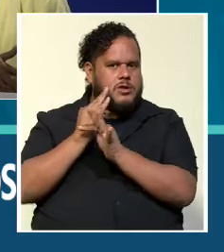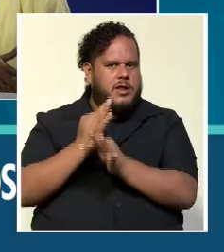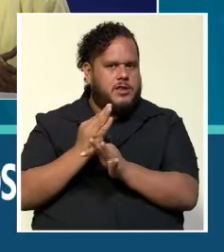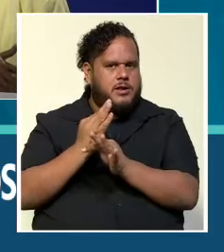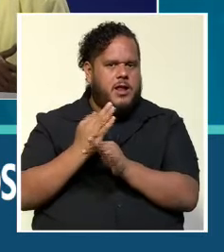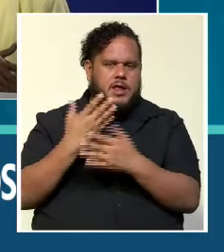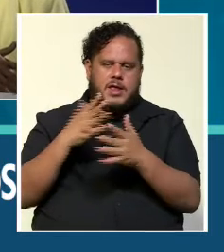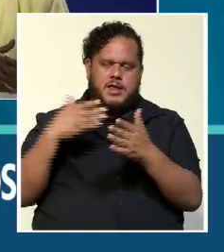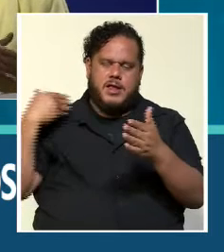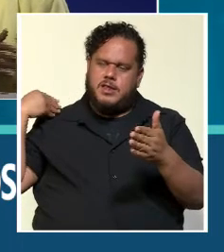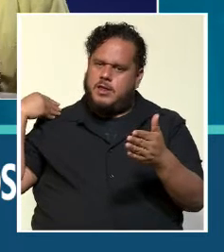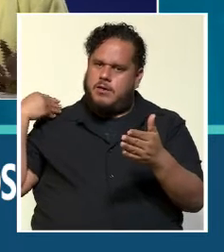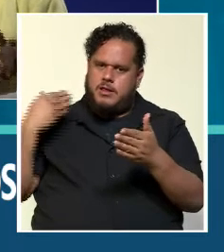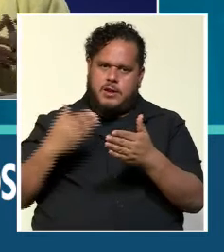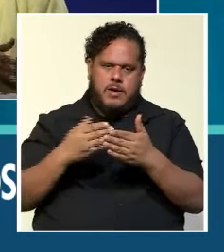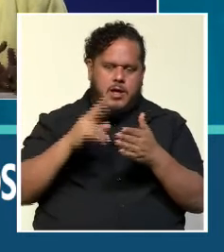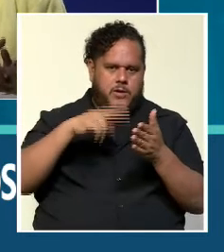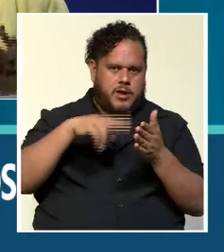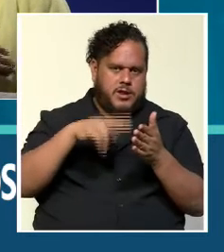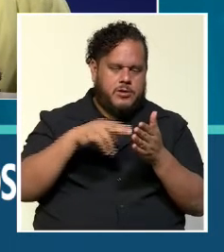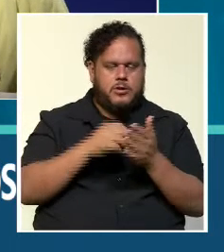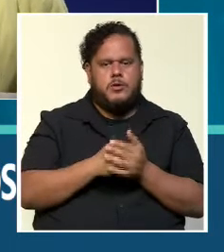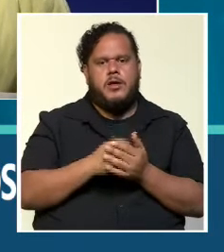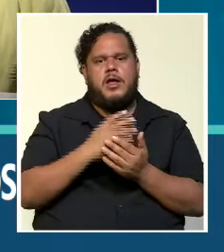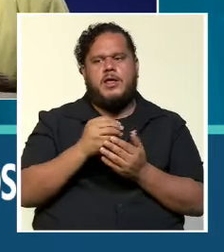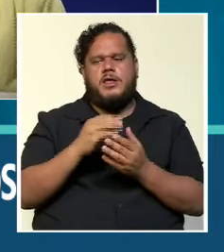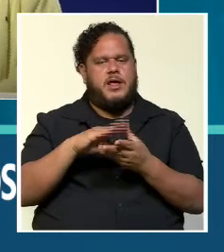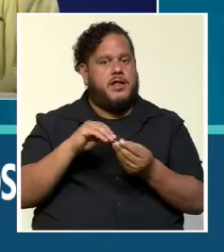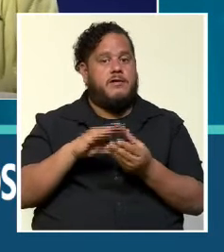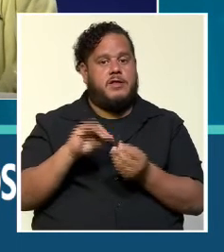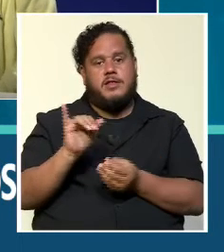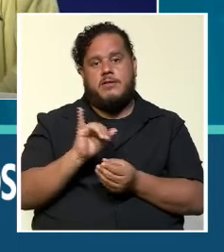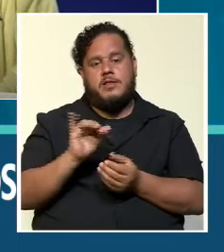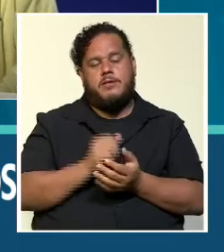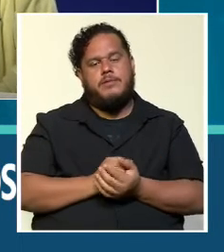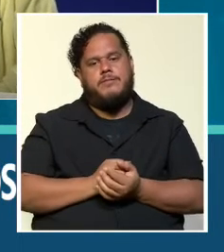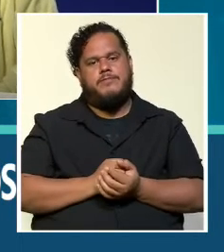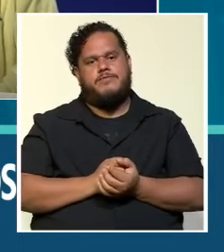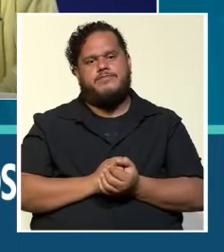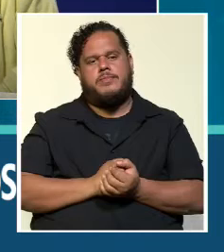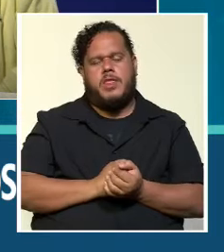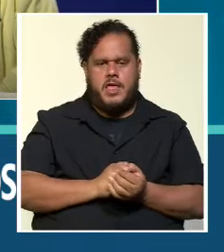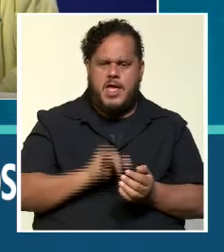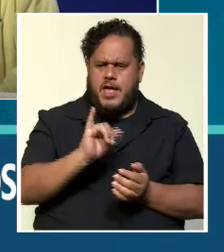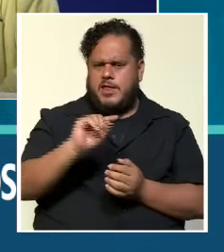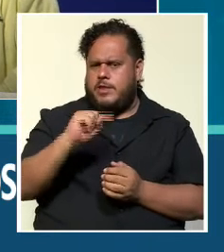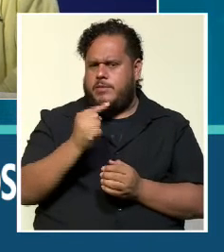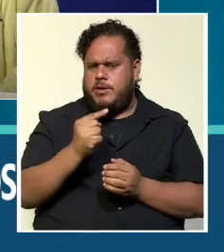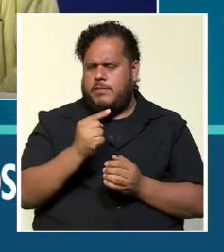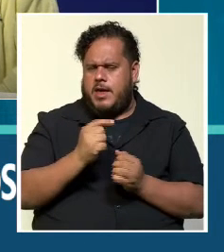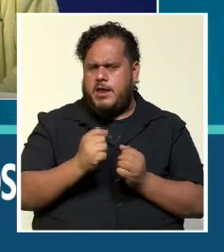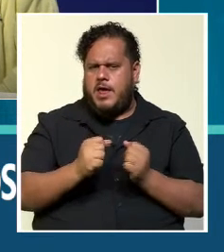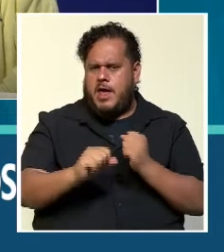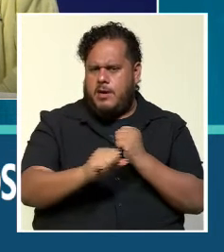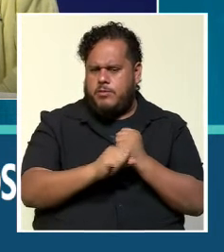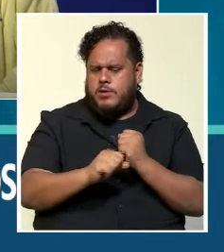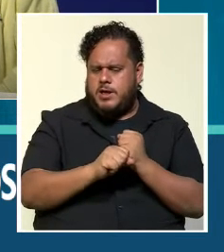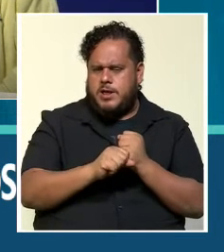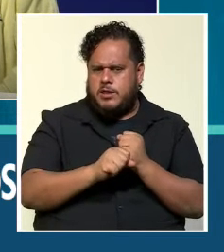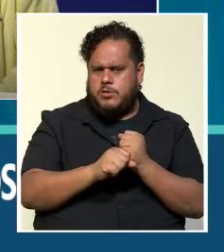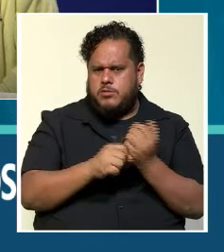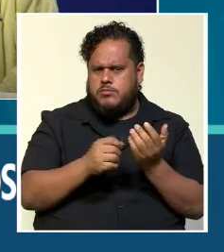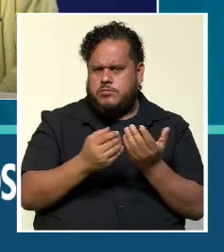venido trabajando en literatura, en poesía, en narrativa también. En ese primer lanzamiento publicaste